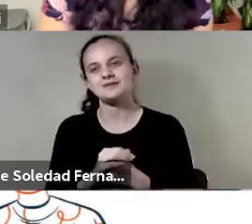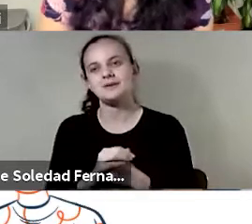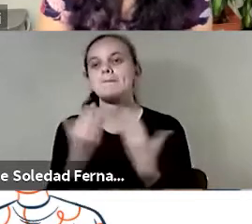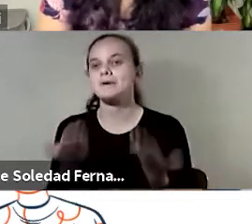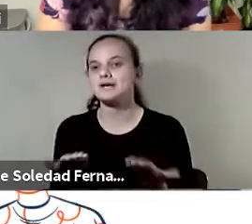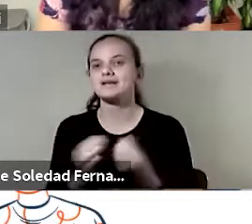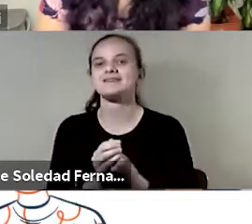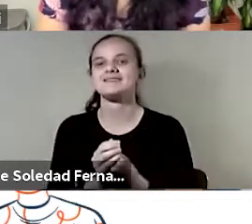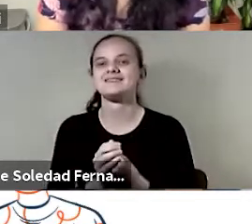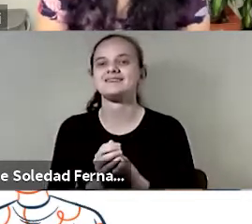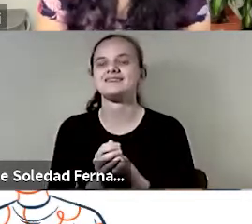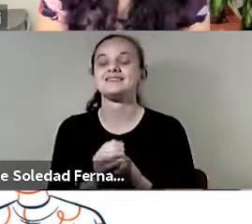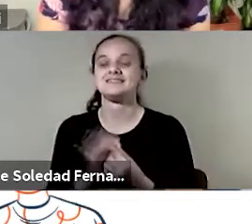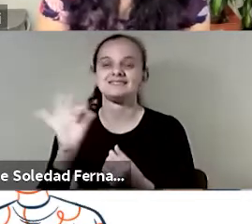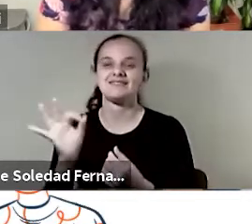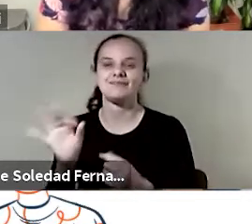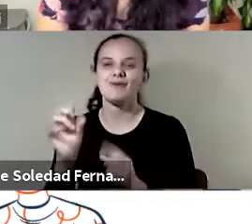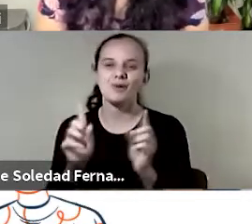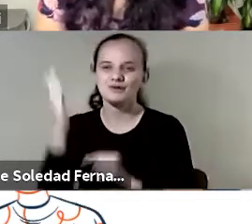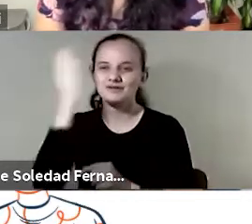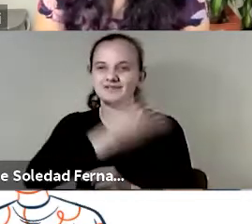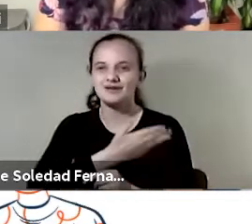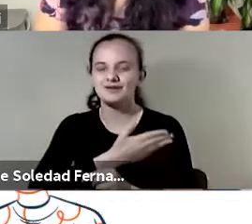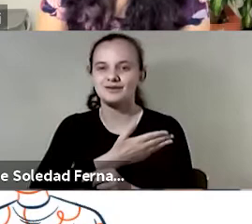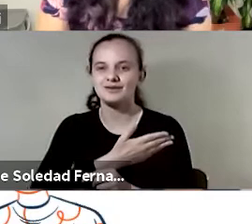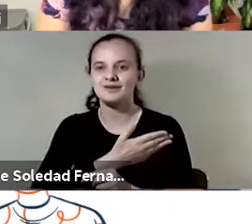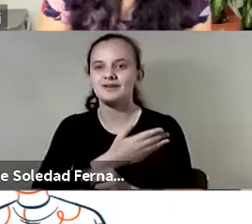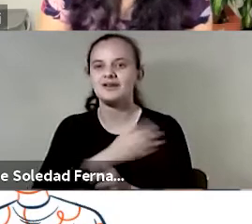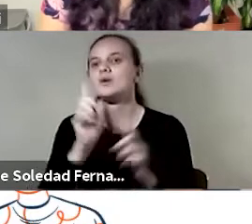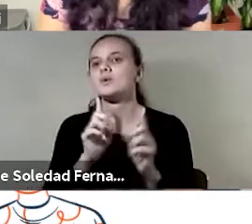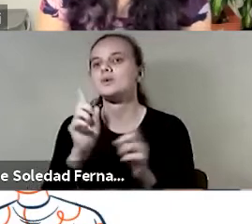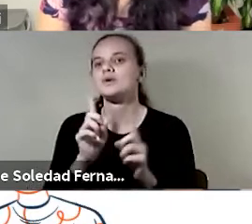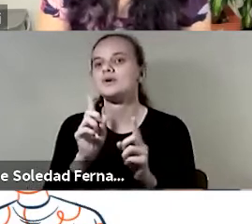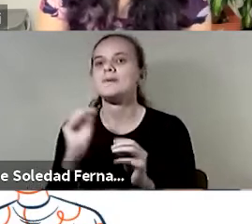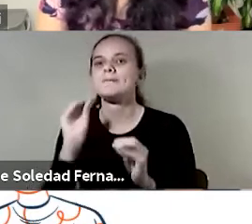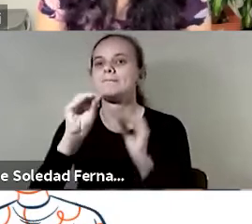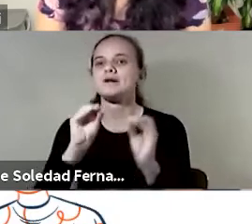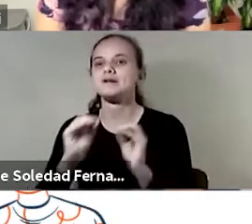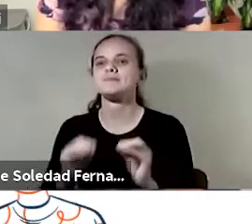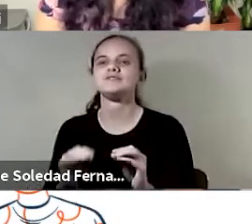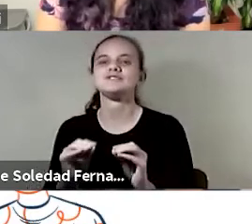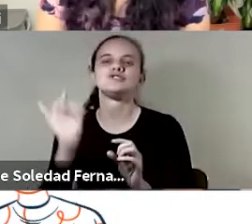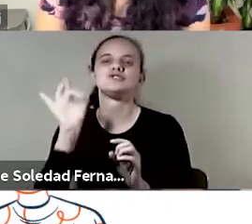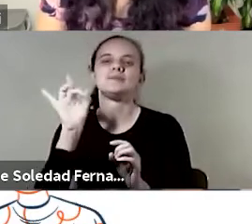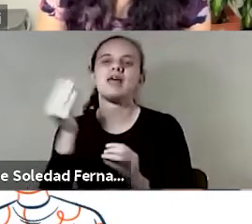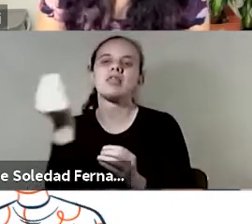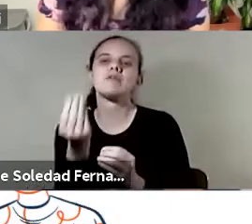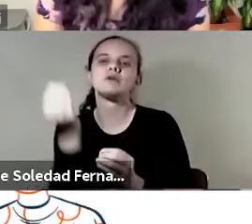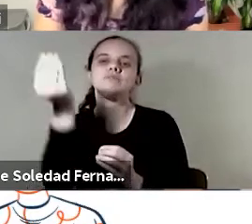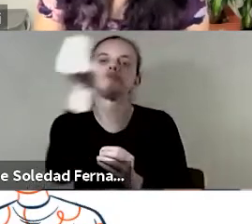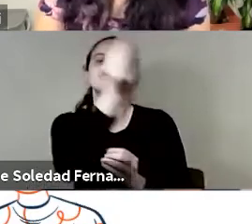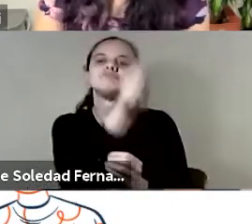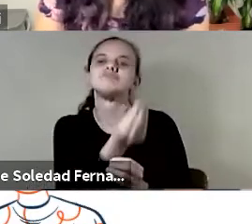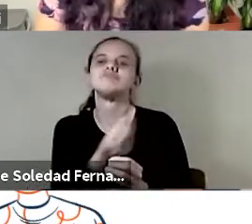hecho siempre describimos, o sea, decimos todo lo que está en las placas, porque tenemos en consideración eso, que hay personas ciegas, y el resto